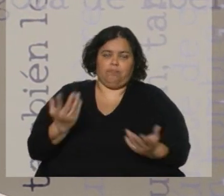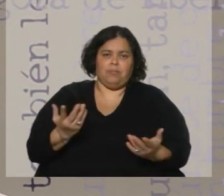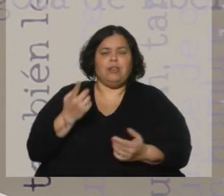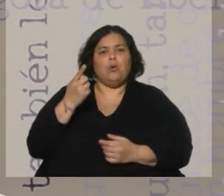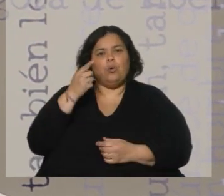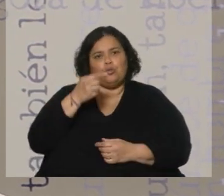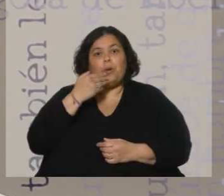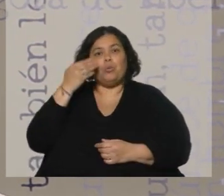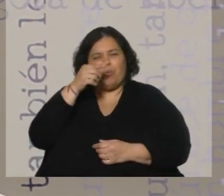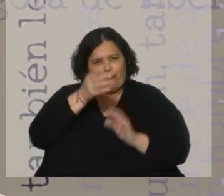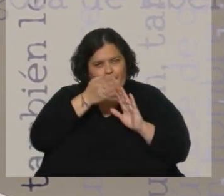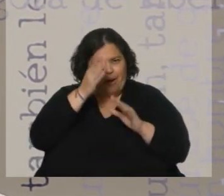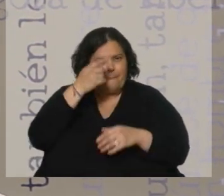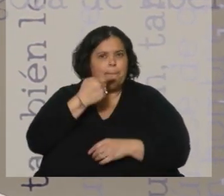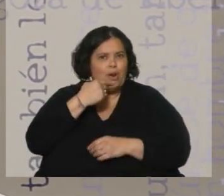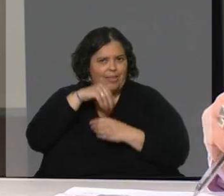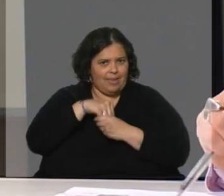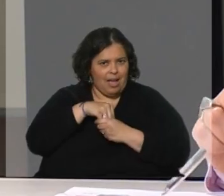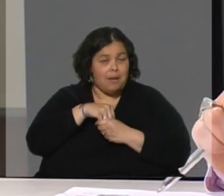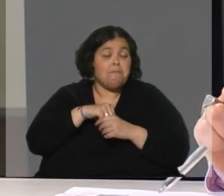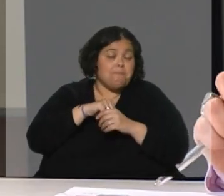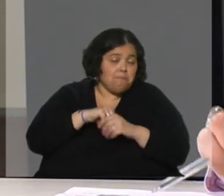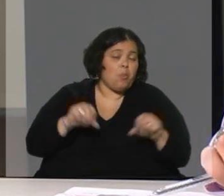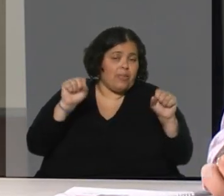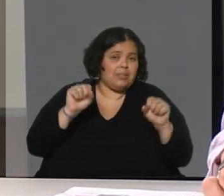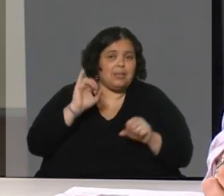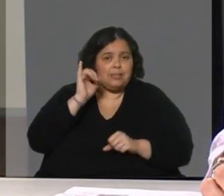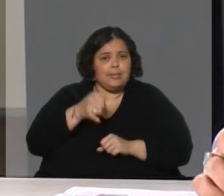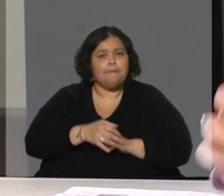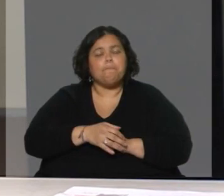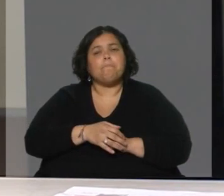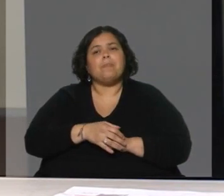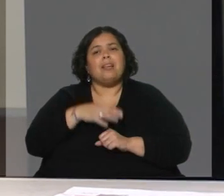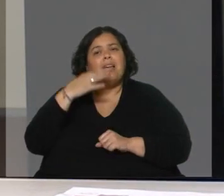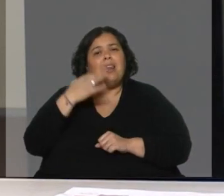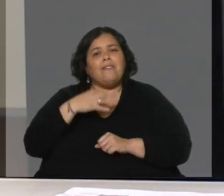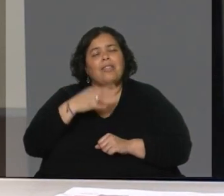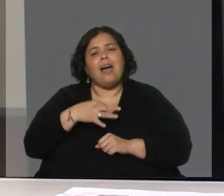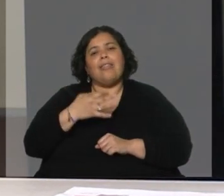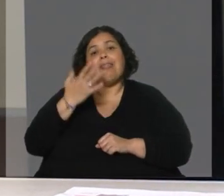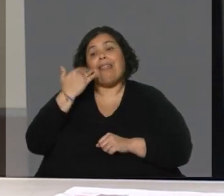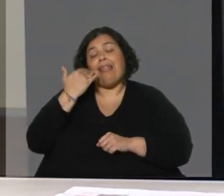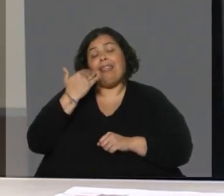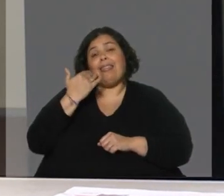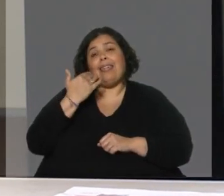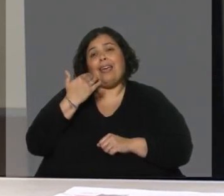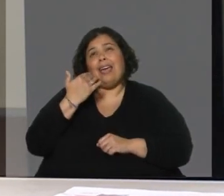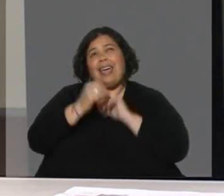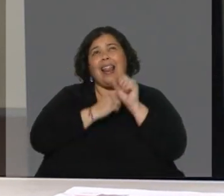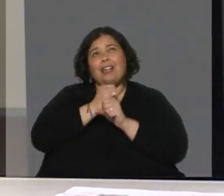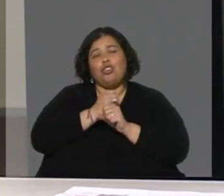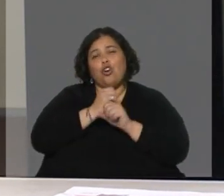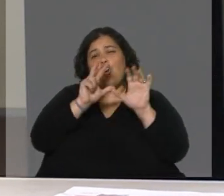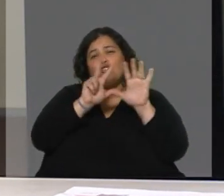si va a ser política exactamente y no descarto Yo les voy a decir una cosa Yo en realidad desde la ley de caducidad O sea que fue en el 85